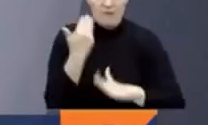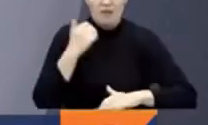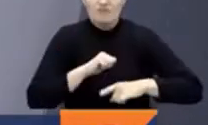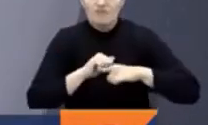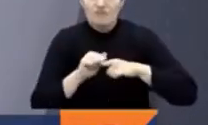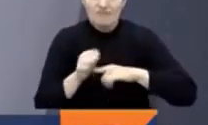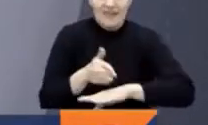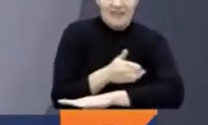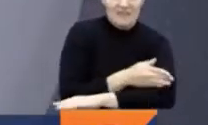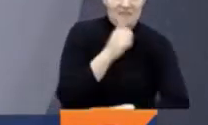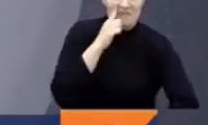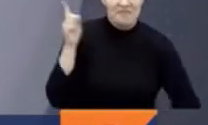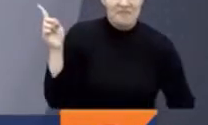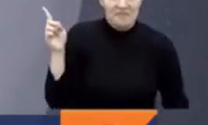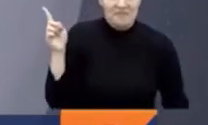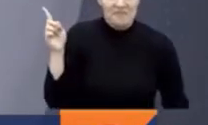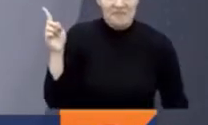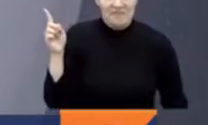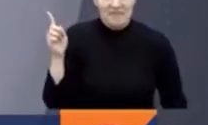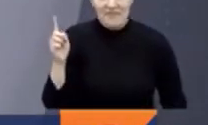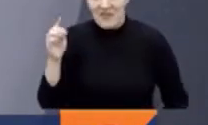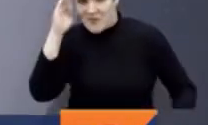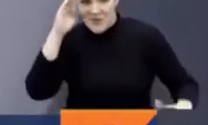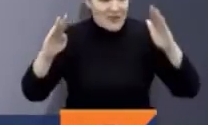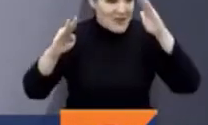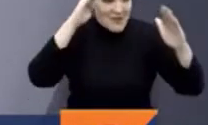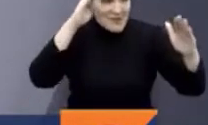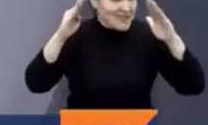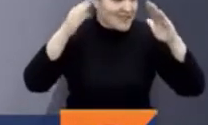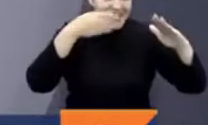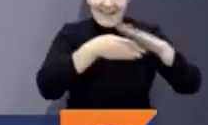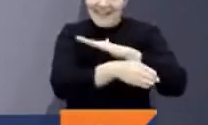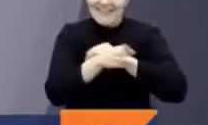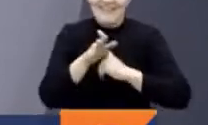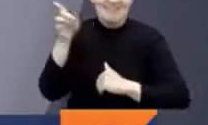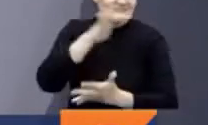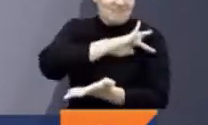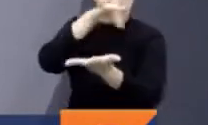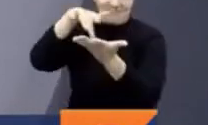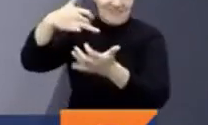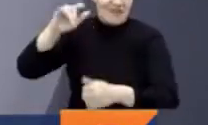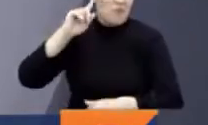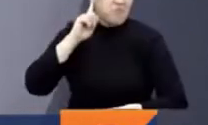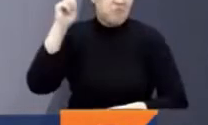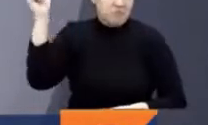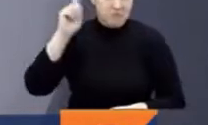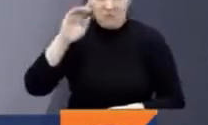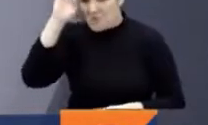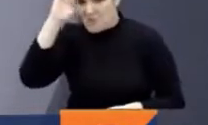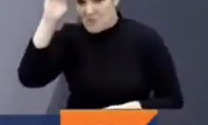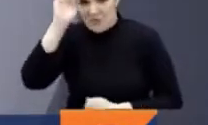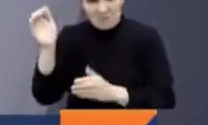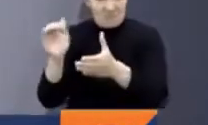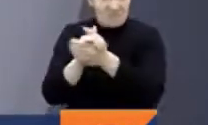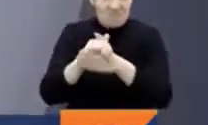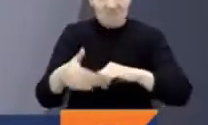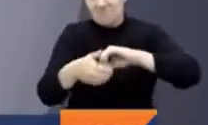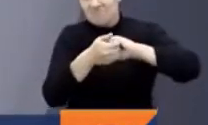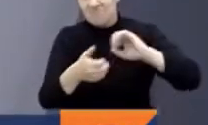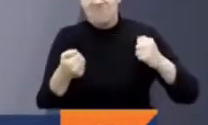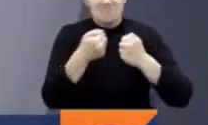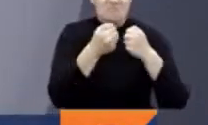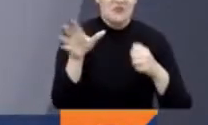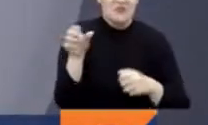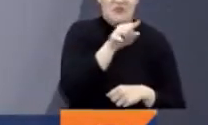lo tenemos, sí, saludando a sus compañeros, entrando a las instalaciones del AXA Center. Joe Gómez, uno de los compañeros